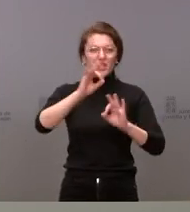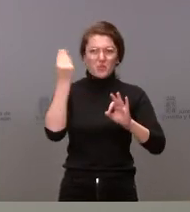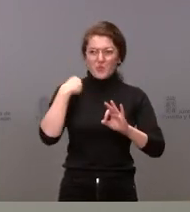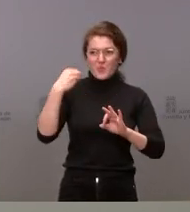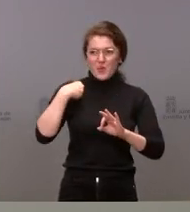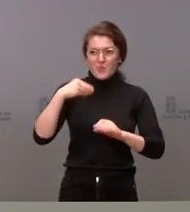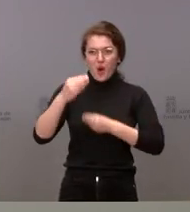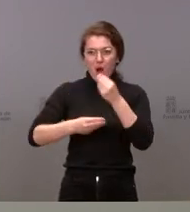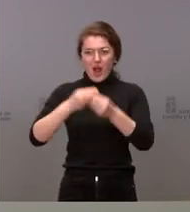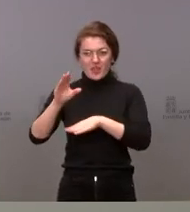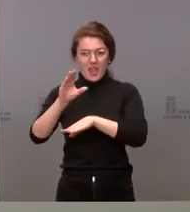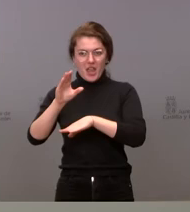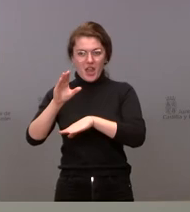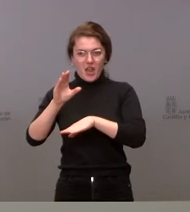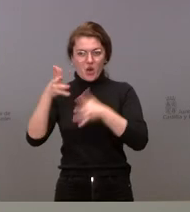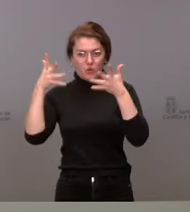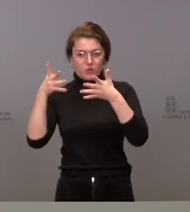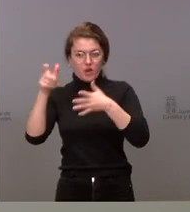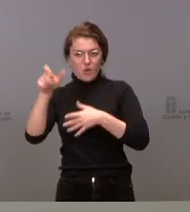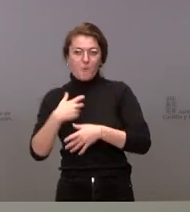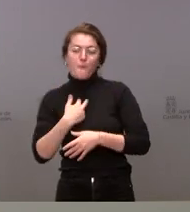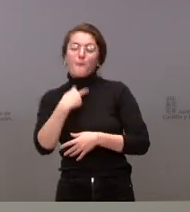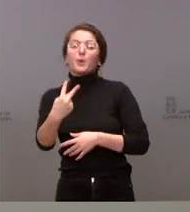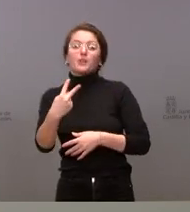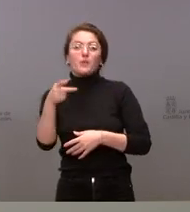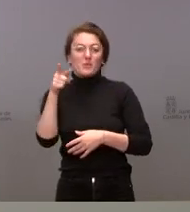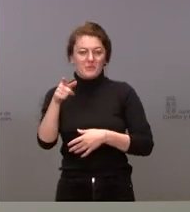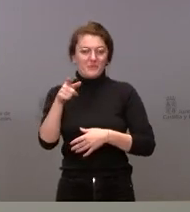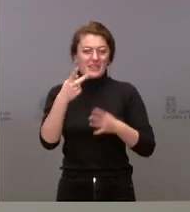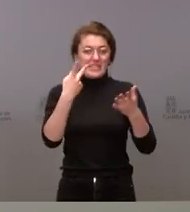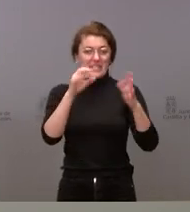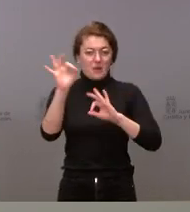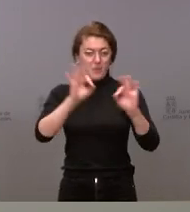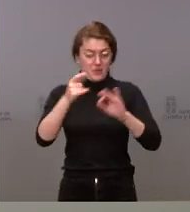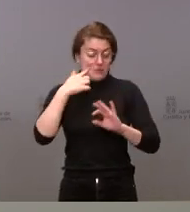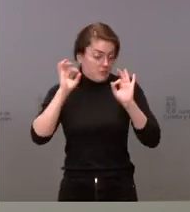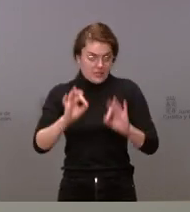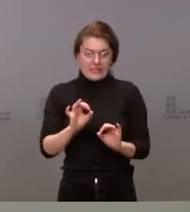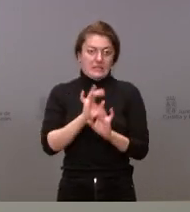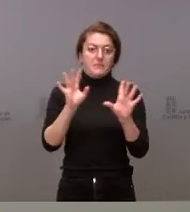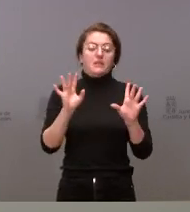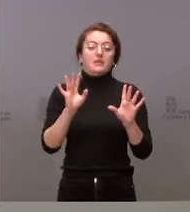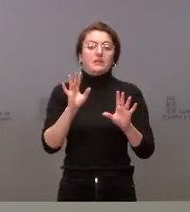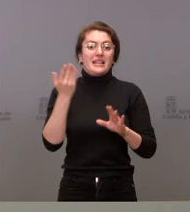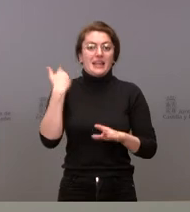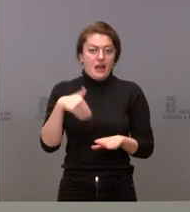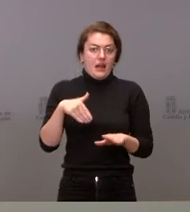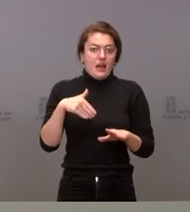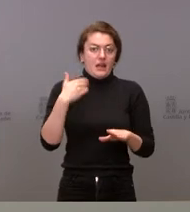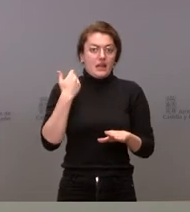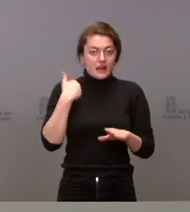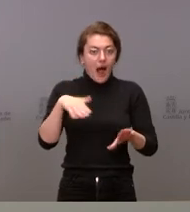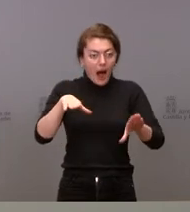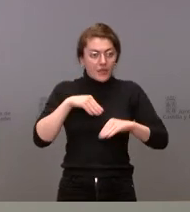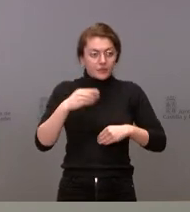consejero portavoz de los acuerdos con evidentemente de hacer muy simple se ha se han adoptado o hemos intentó adoptar en la